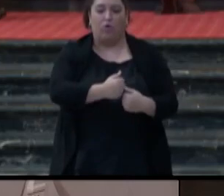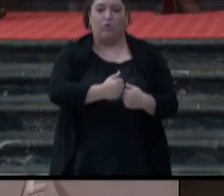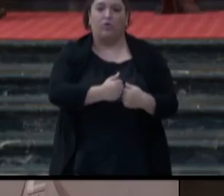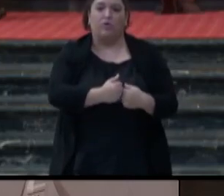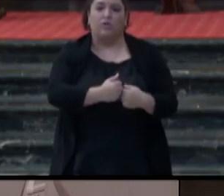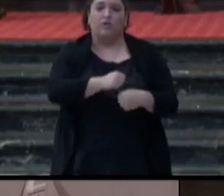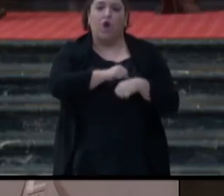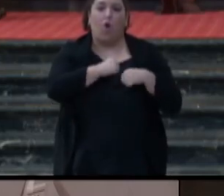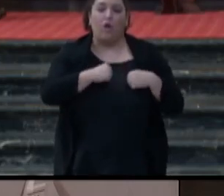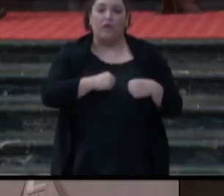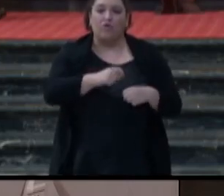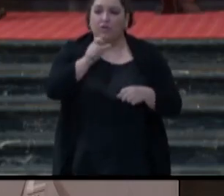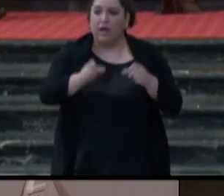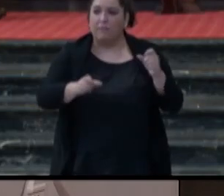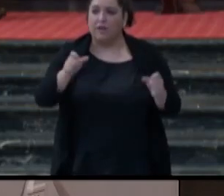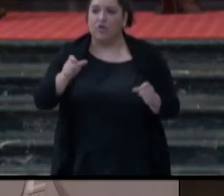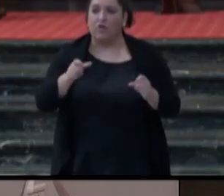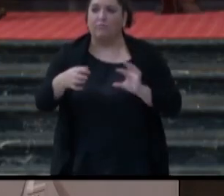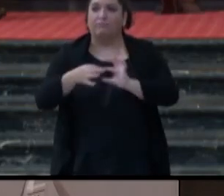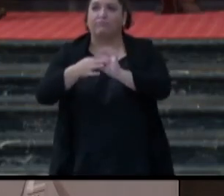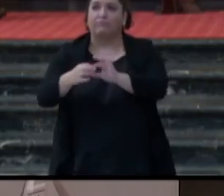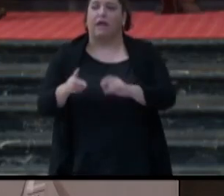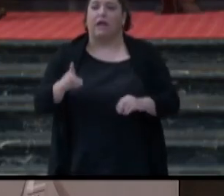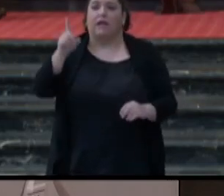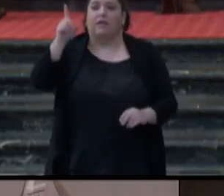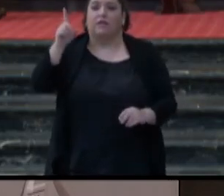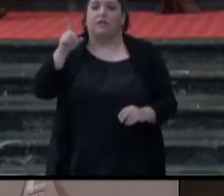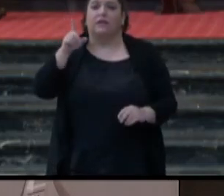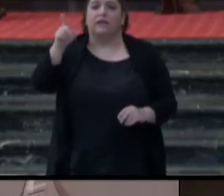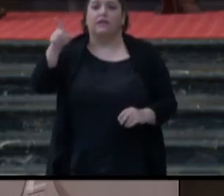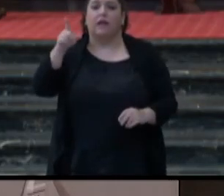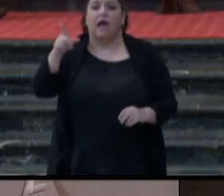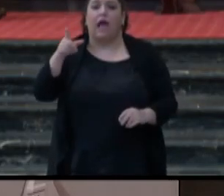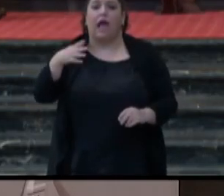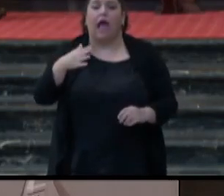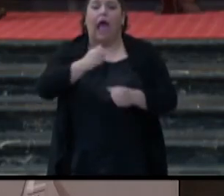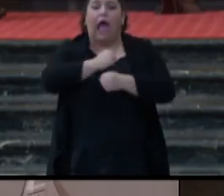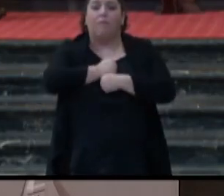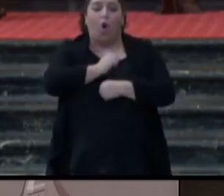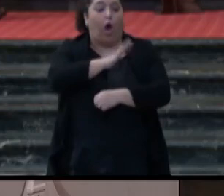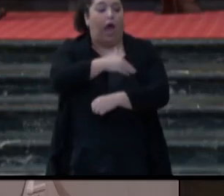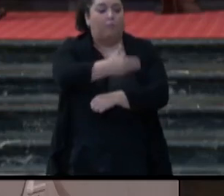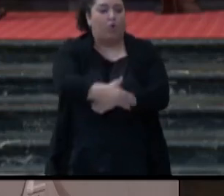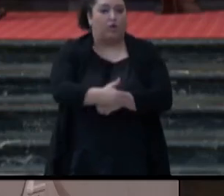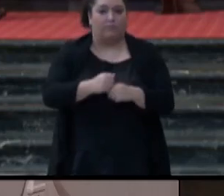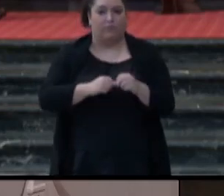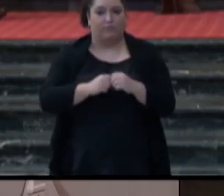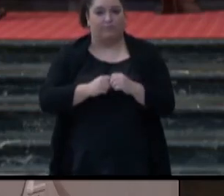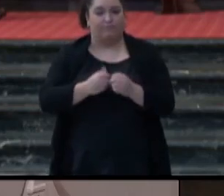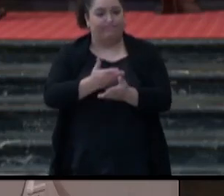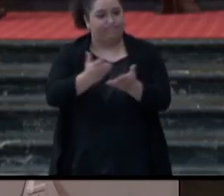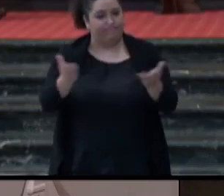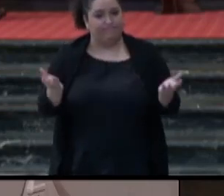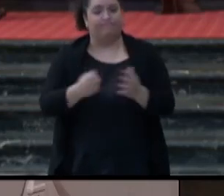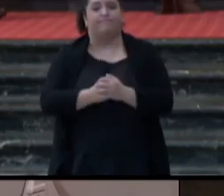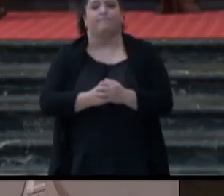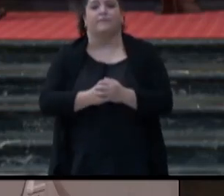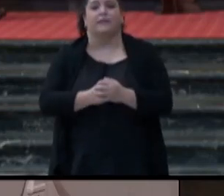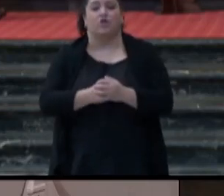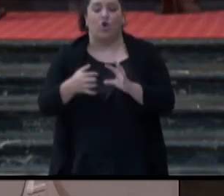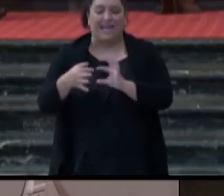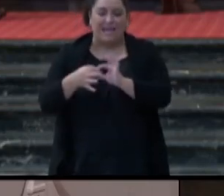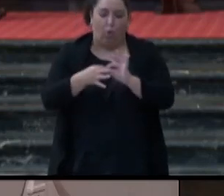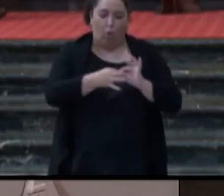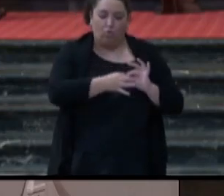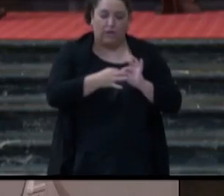en el corazón humano a Dios es el amor al prójimo van íntimamente Unidos